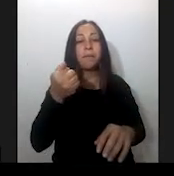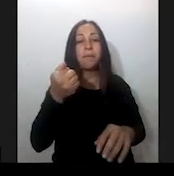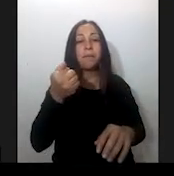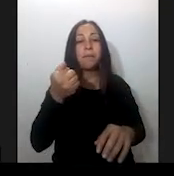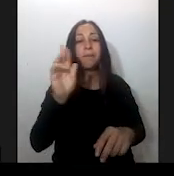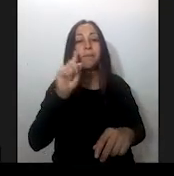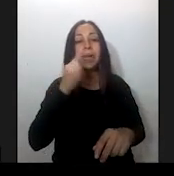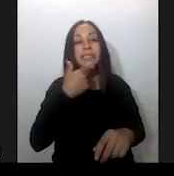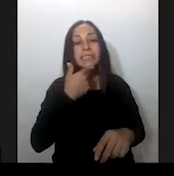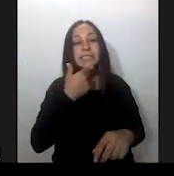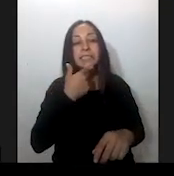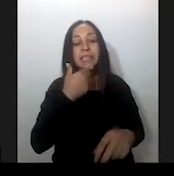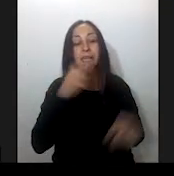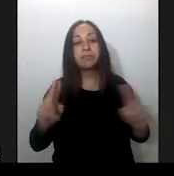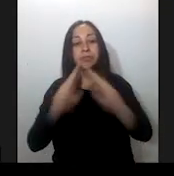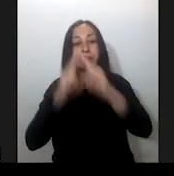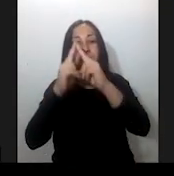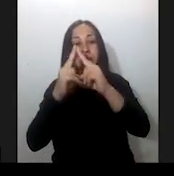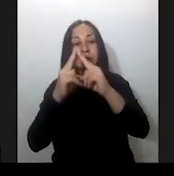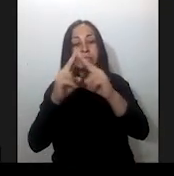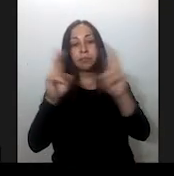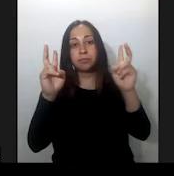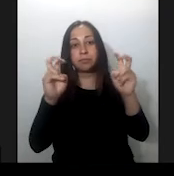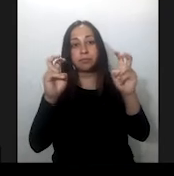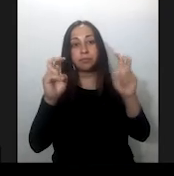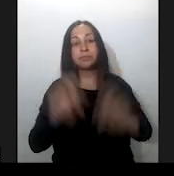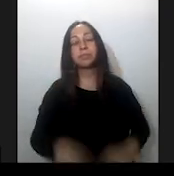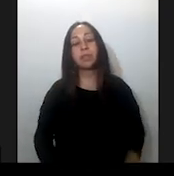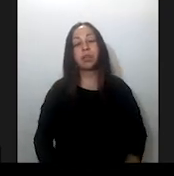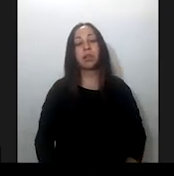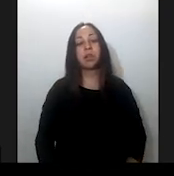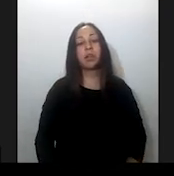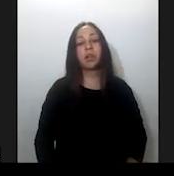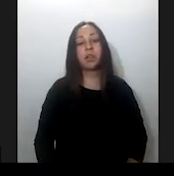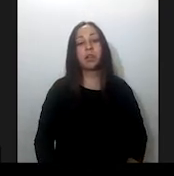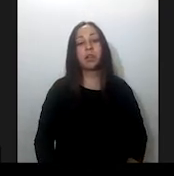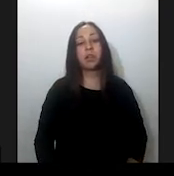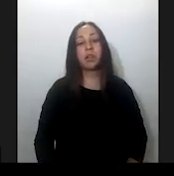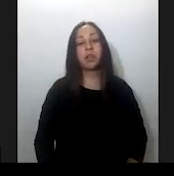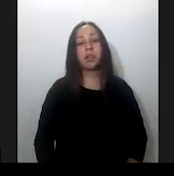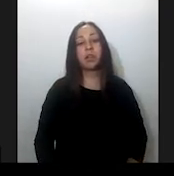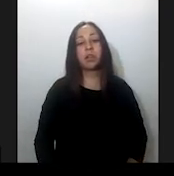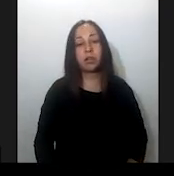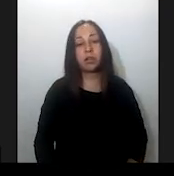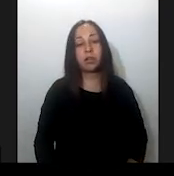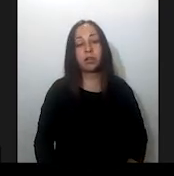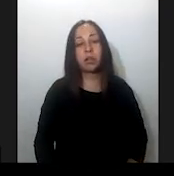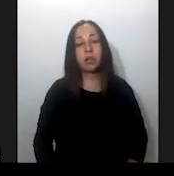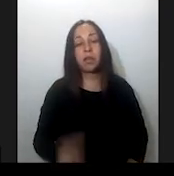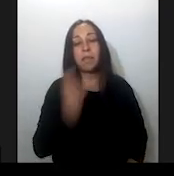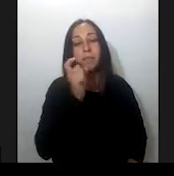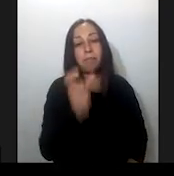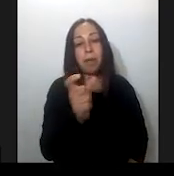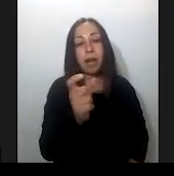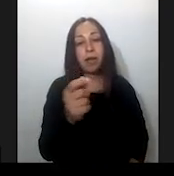Yo también lo podría tomar, ¿no? El valor correspondiente. Podría seleccionarle que diga París. Acá en lugar de la palabra